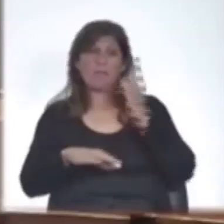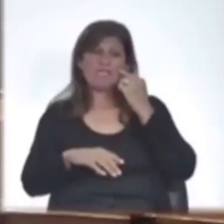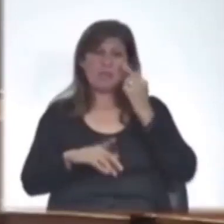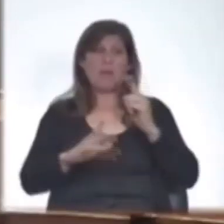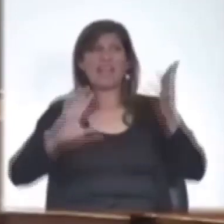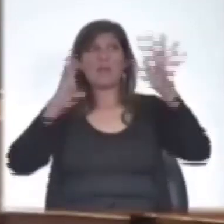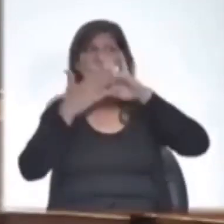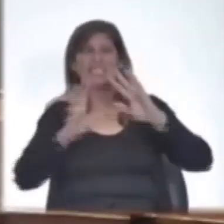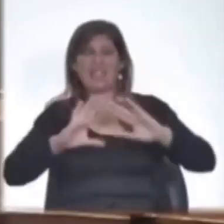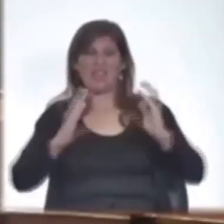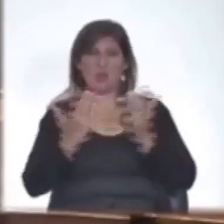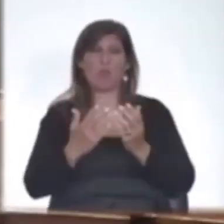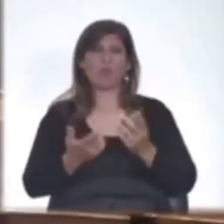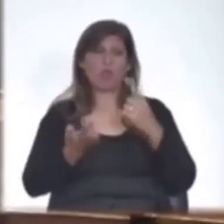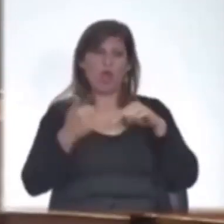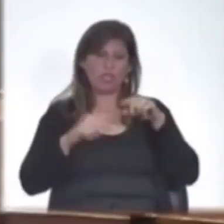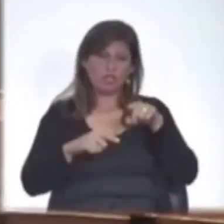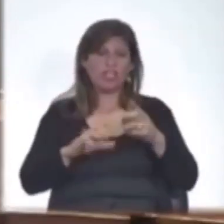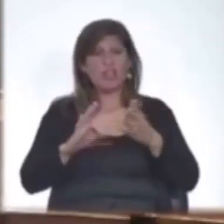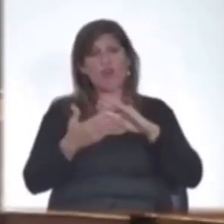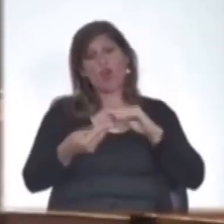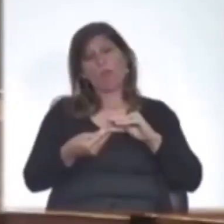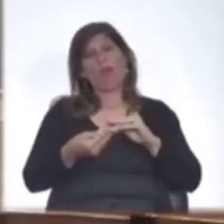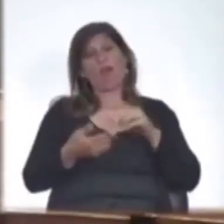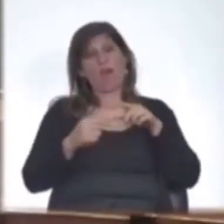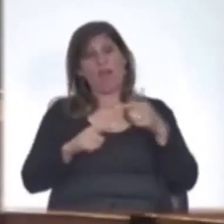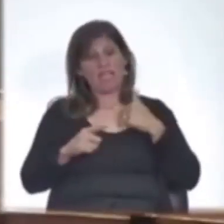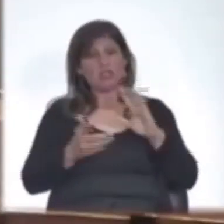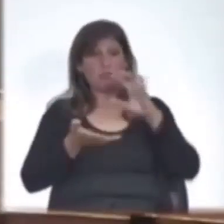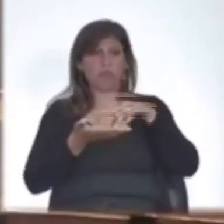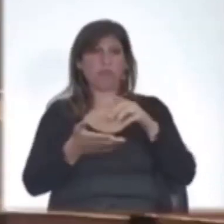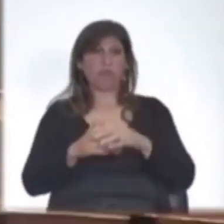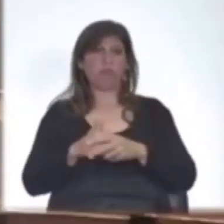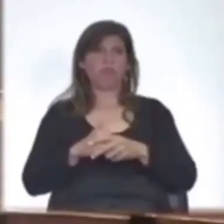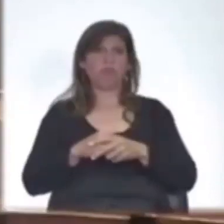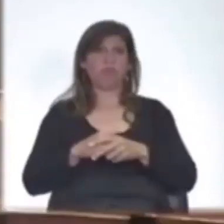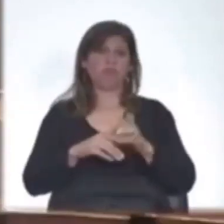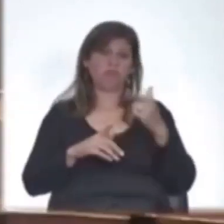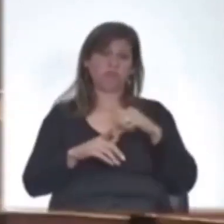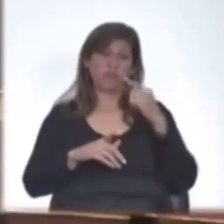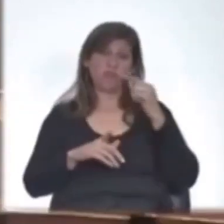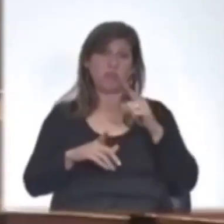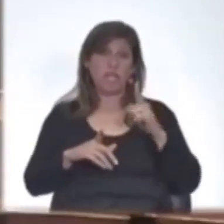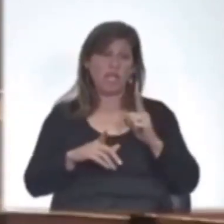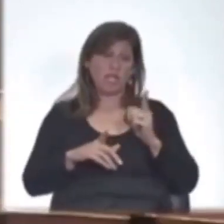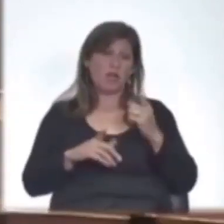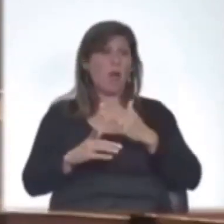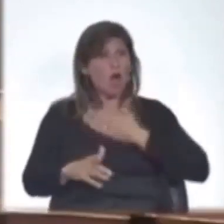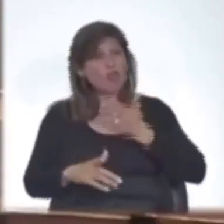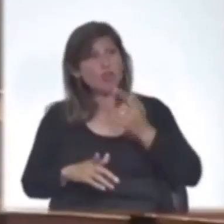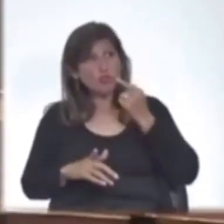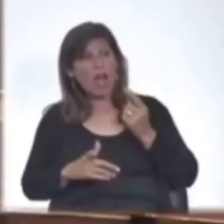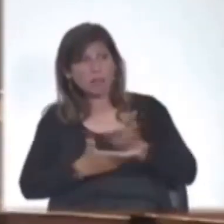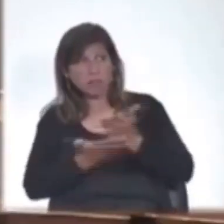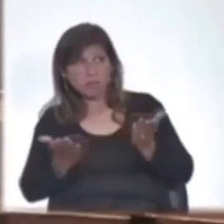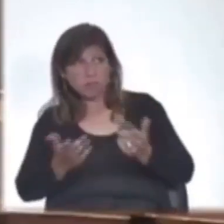gran necesidad para los actos patrios, para poder de alguna manera colaborar también con la comunidad